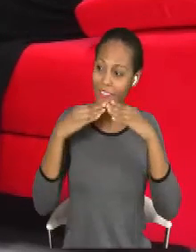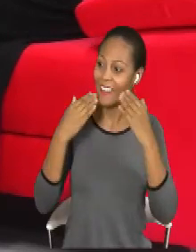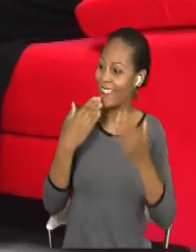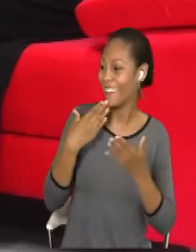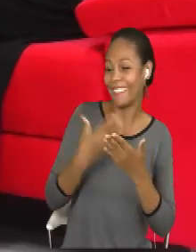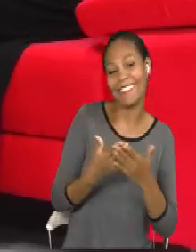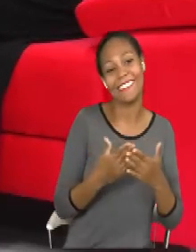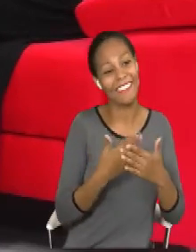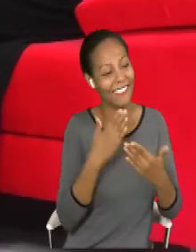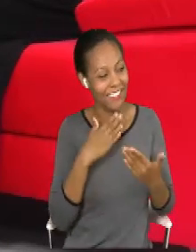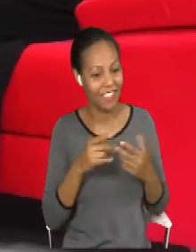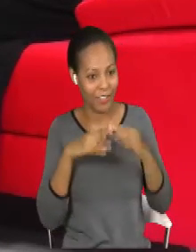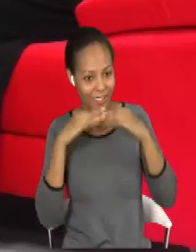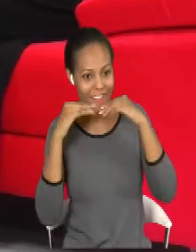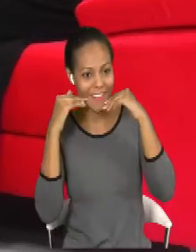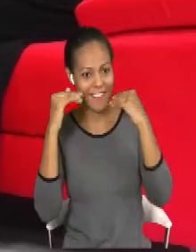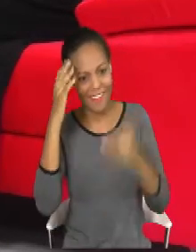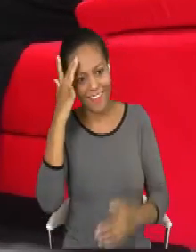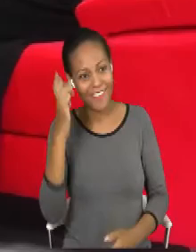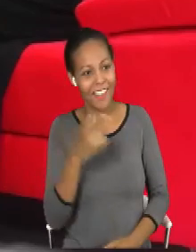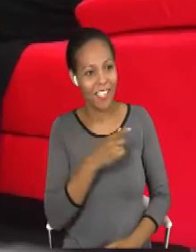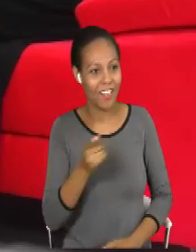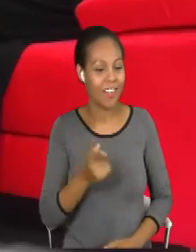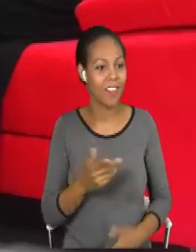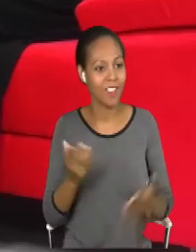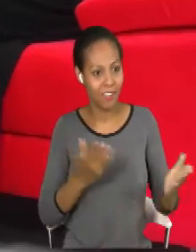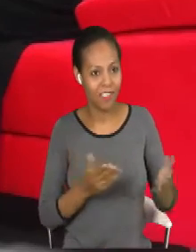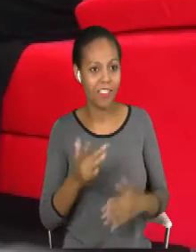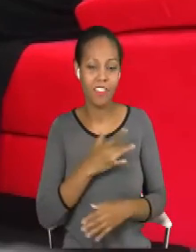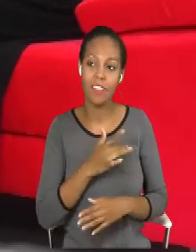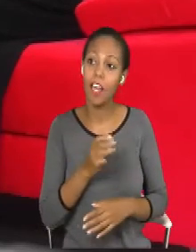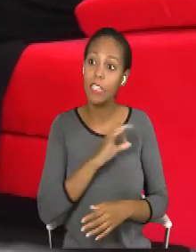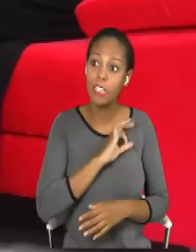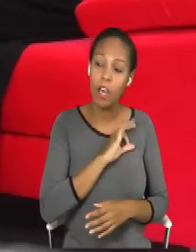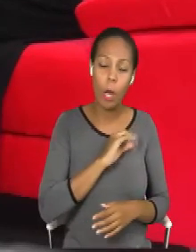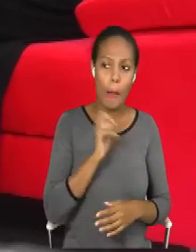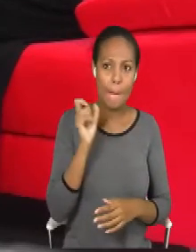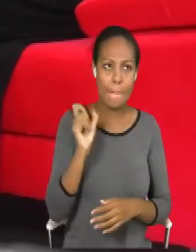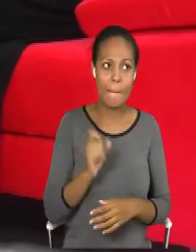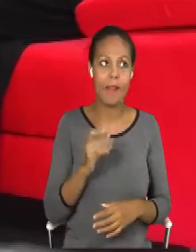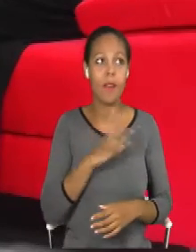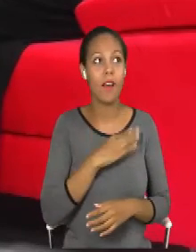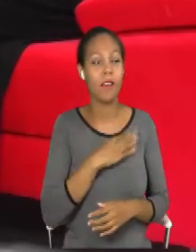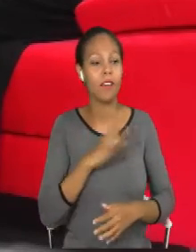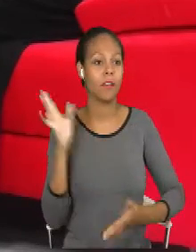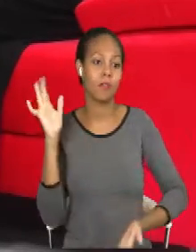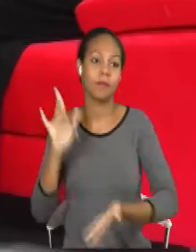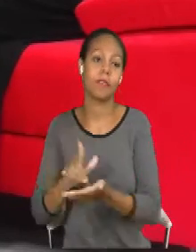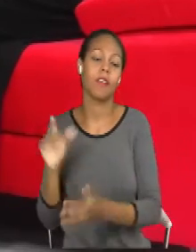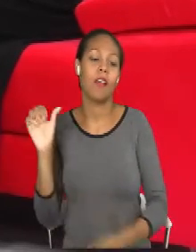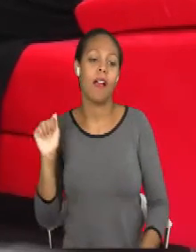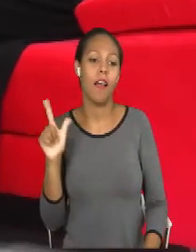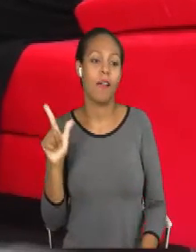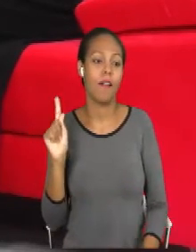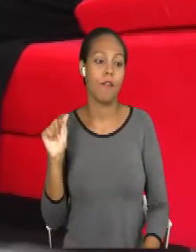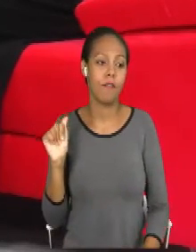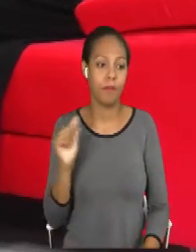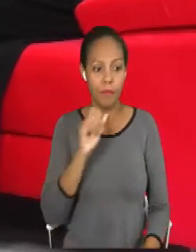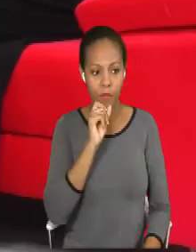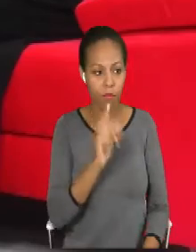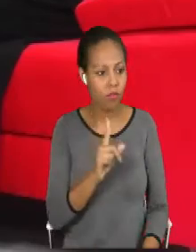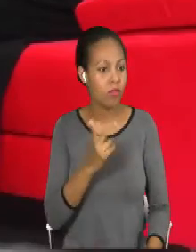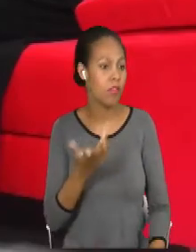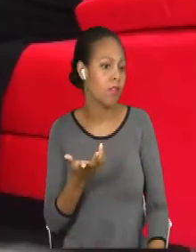porque sabemos que están esperando cada sábado para iniciar una nueva sesión de Alfa. Actualmente, ¿cómo está compuesto Alfa?